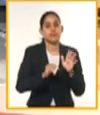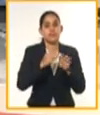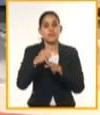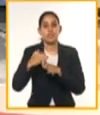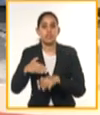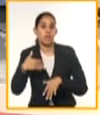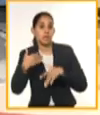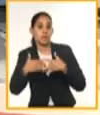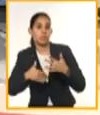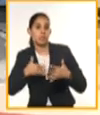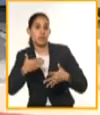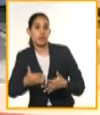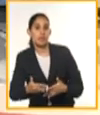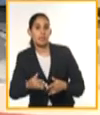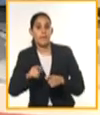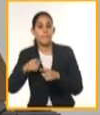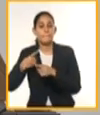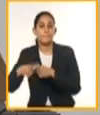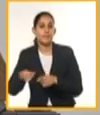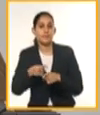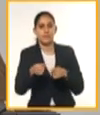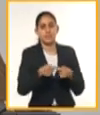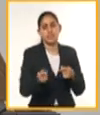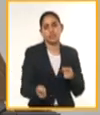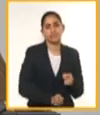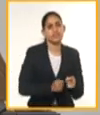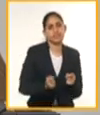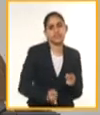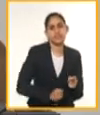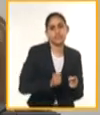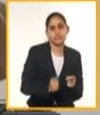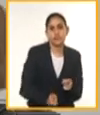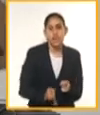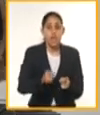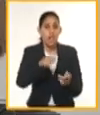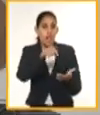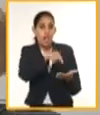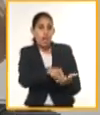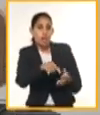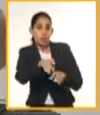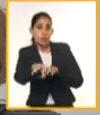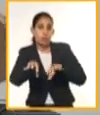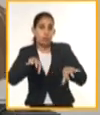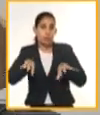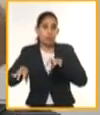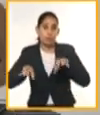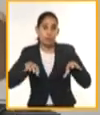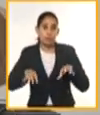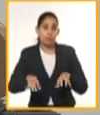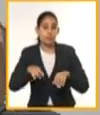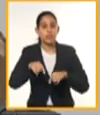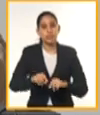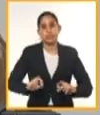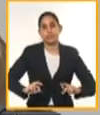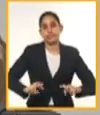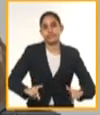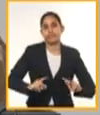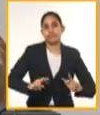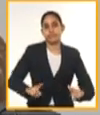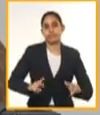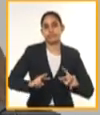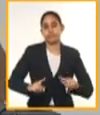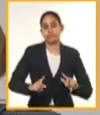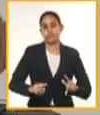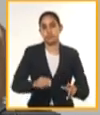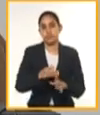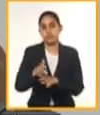famosas revoluciones de colores en Asia Central, en Georgia, que ha sido repeticiones una detrás de otra. En el caso de